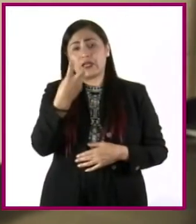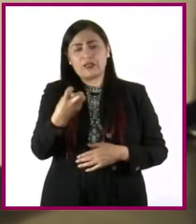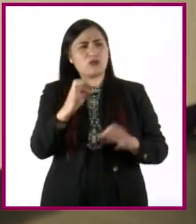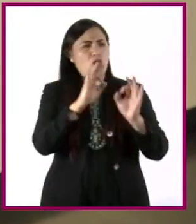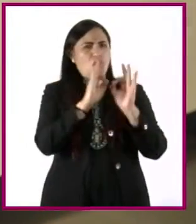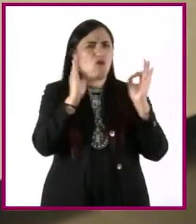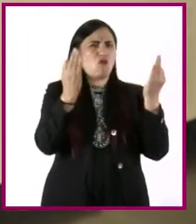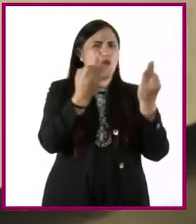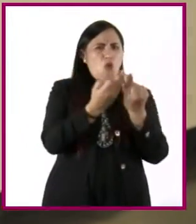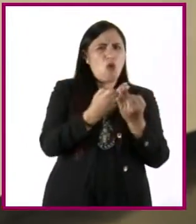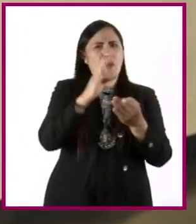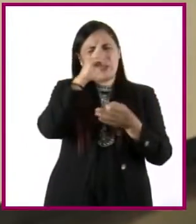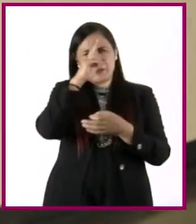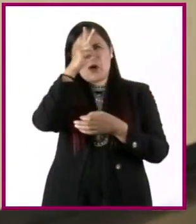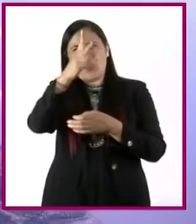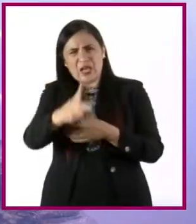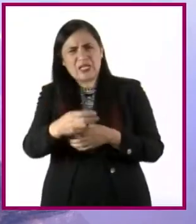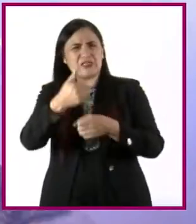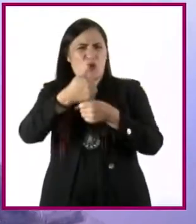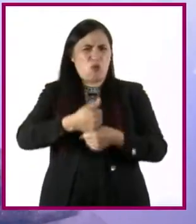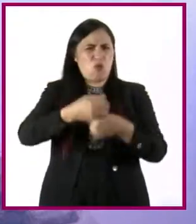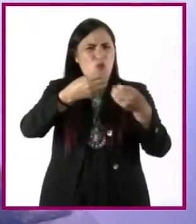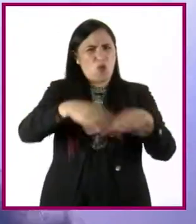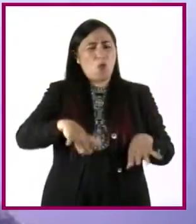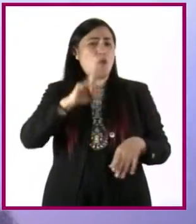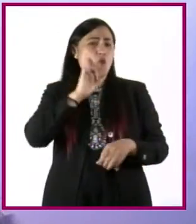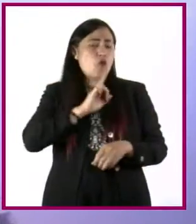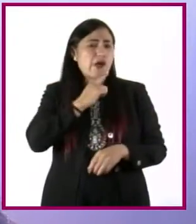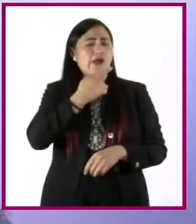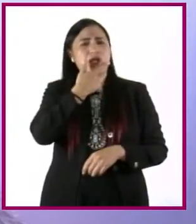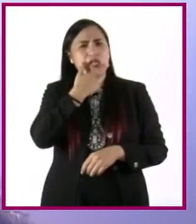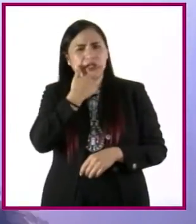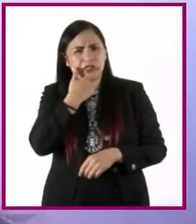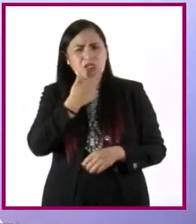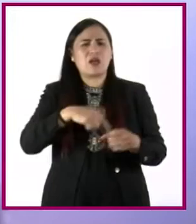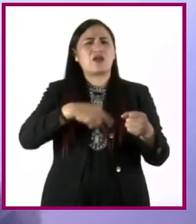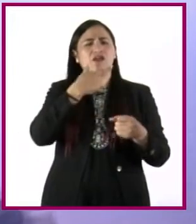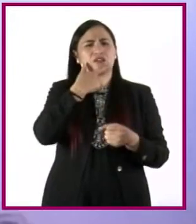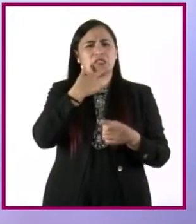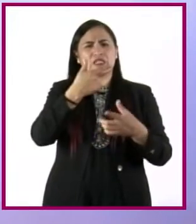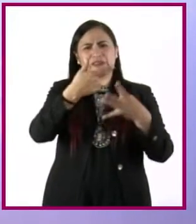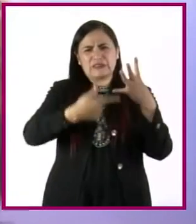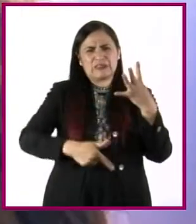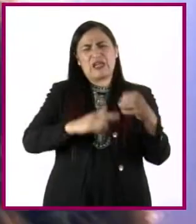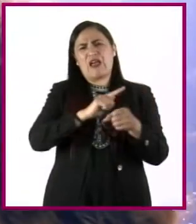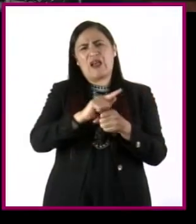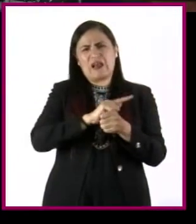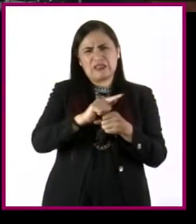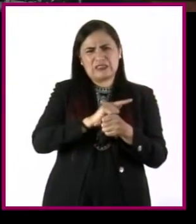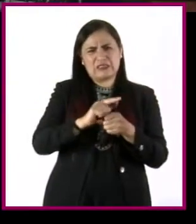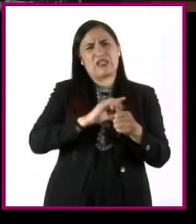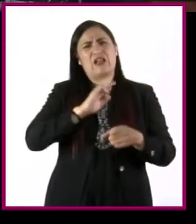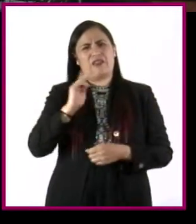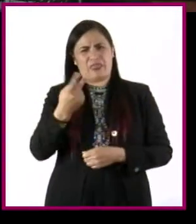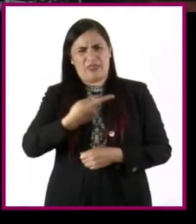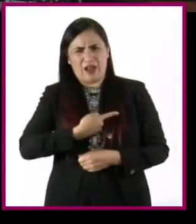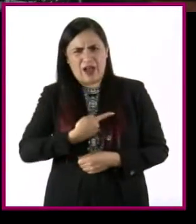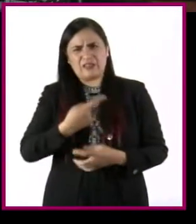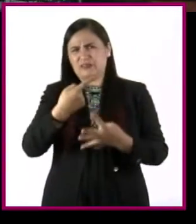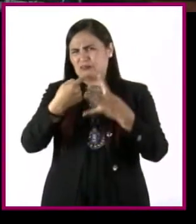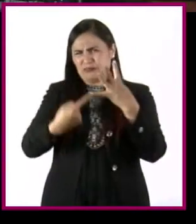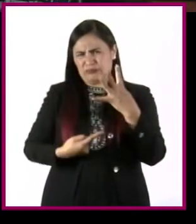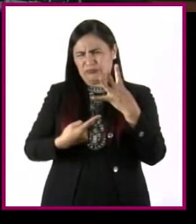formas de violencias que viven lesbianas, personas trans, bisexuales e intersexuales. Claro, por eso es